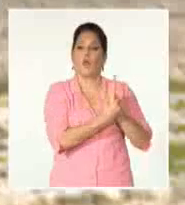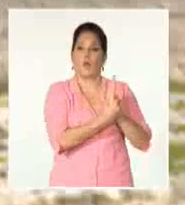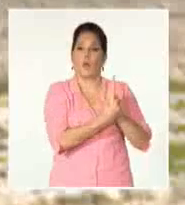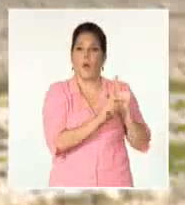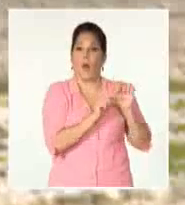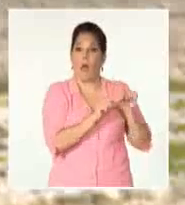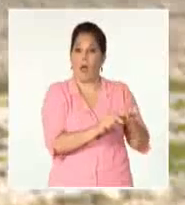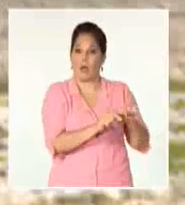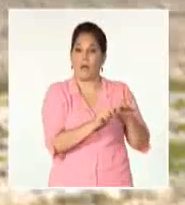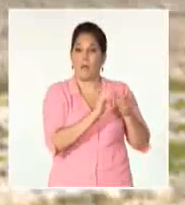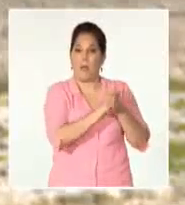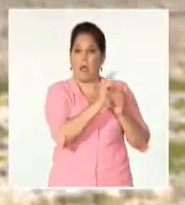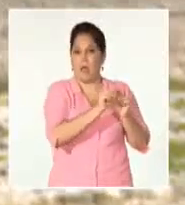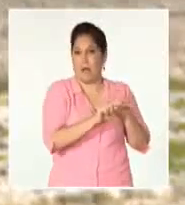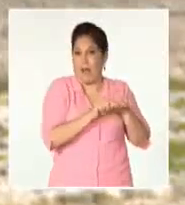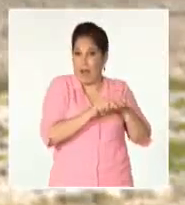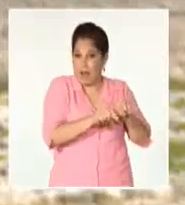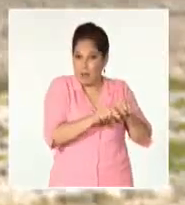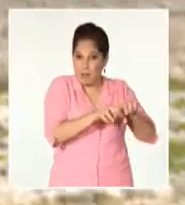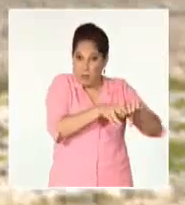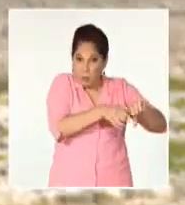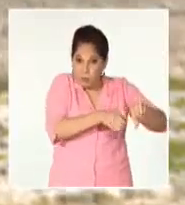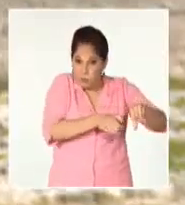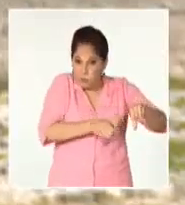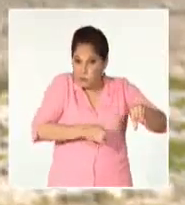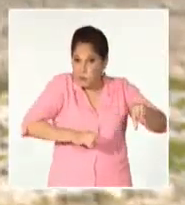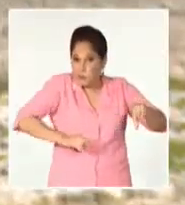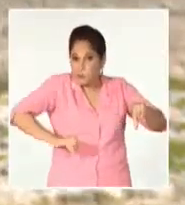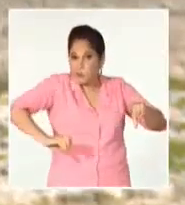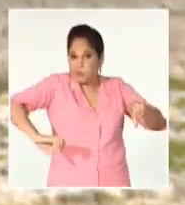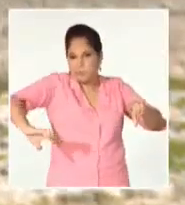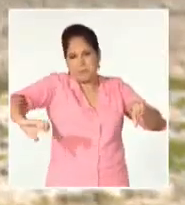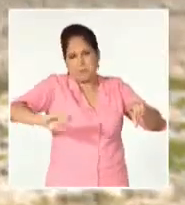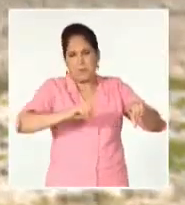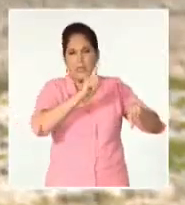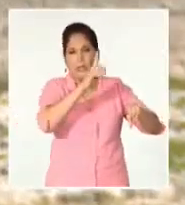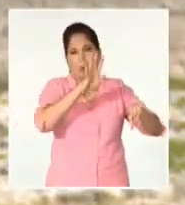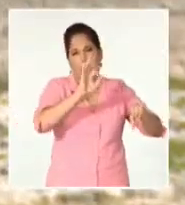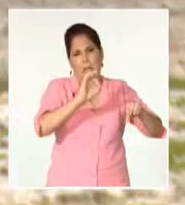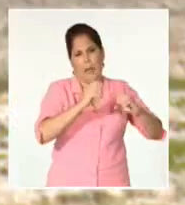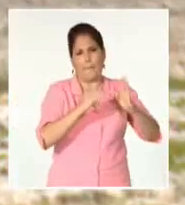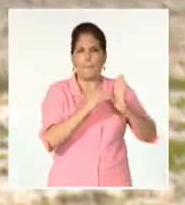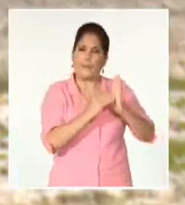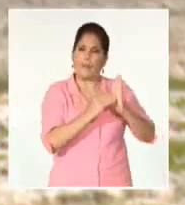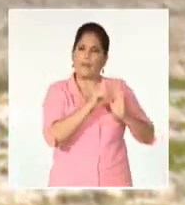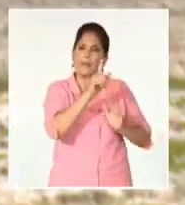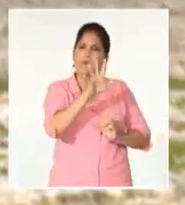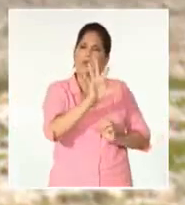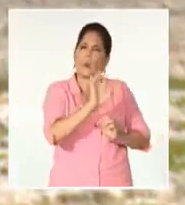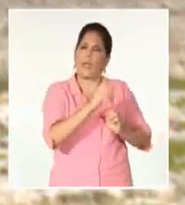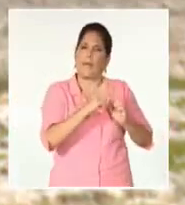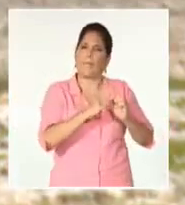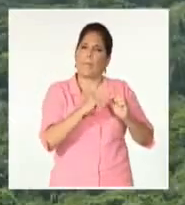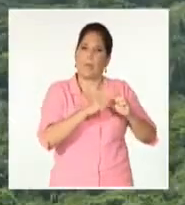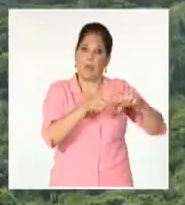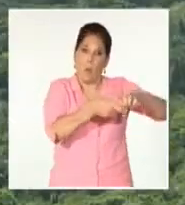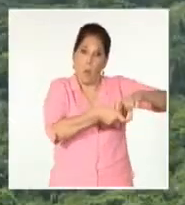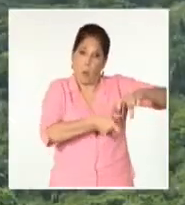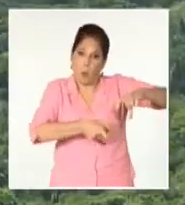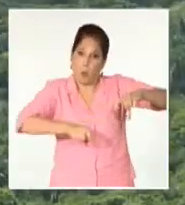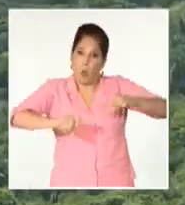este nuevo sistema interconectado debe estar entre 140.000 y 150.000 metros cúbicos de gas